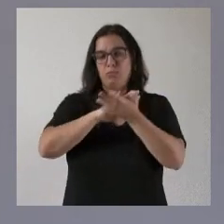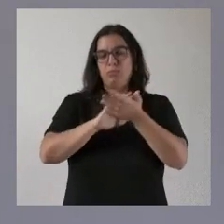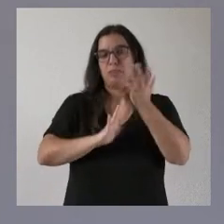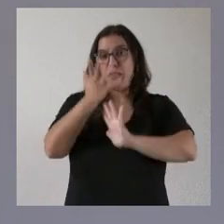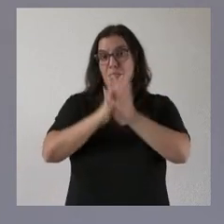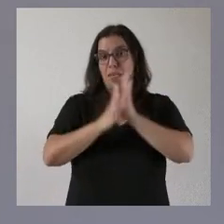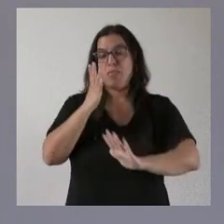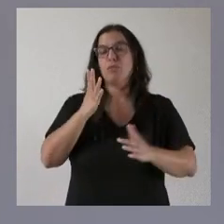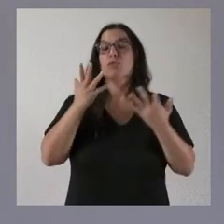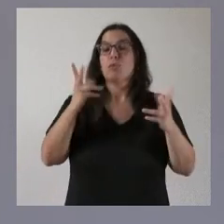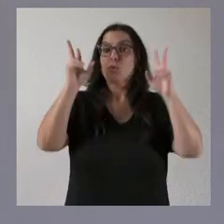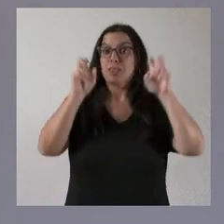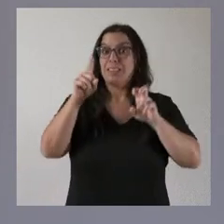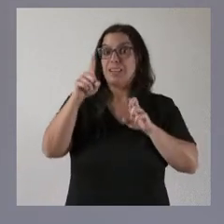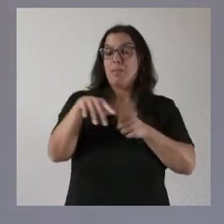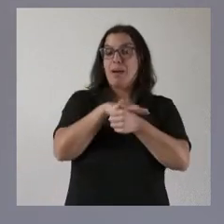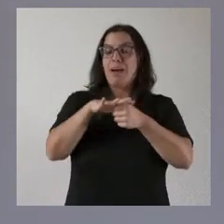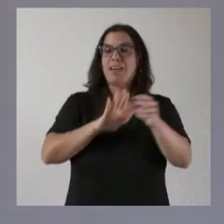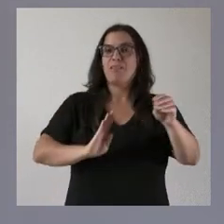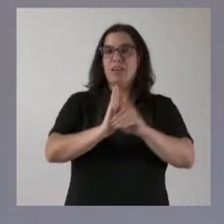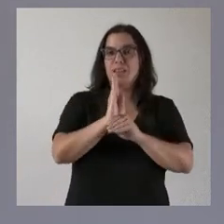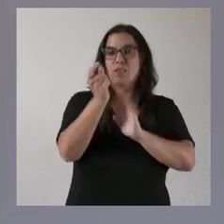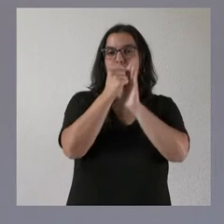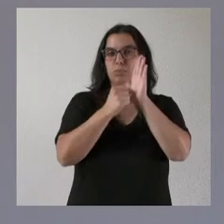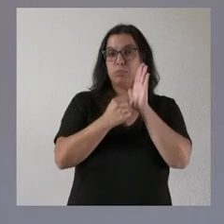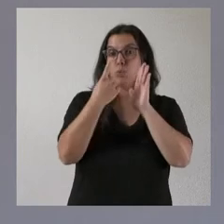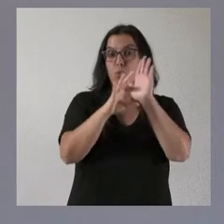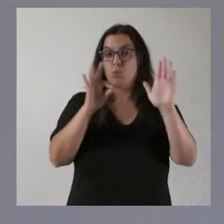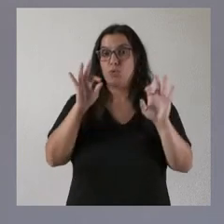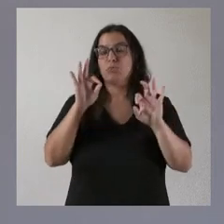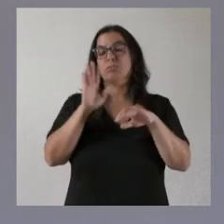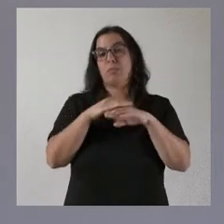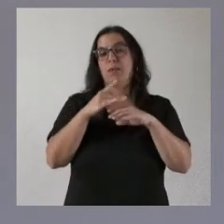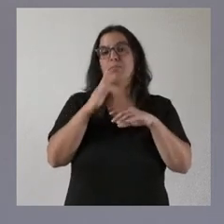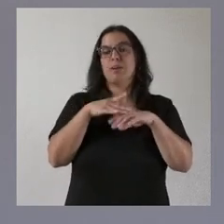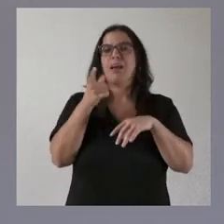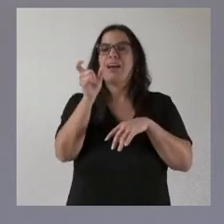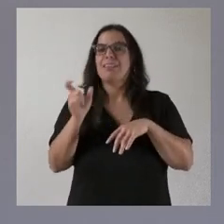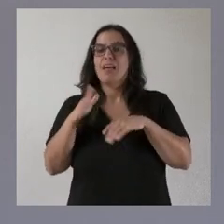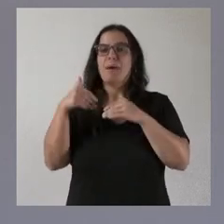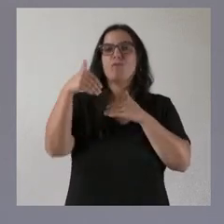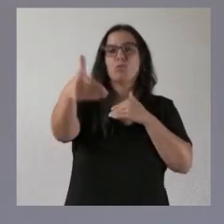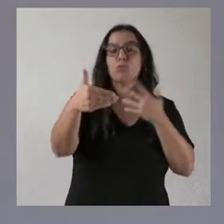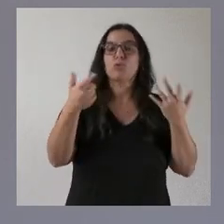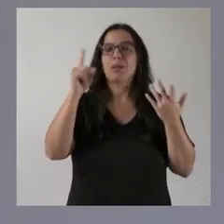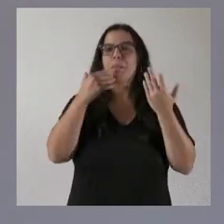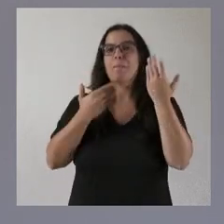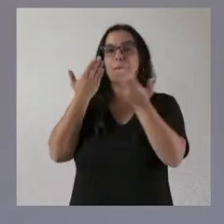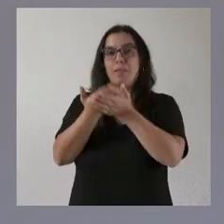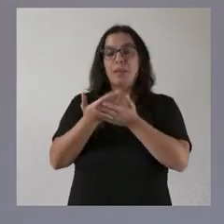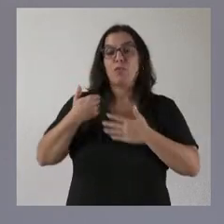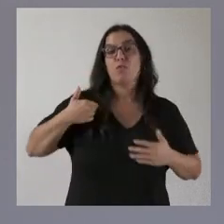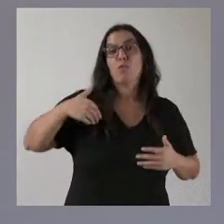uno de los elementos en el área de la financiación junto con definir las cantidades e invertir en el futuro era la petición de que la futura